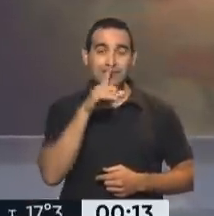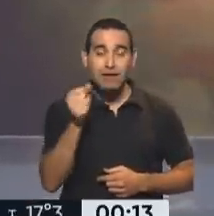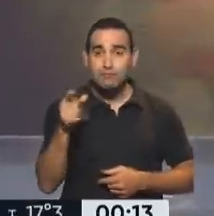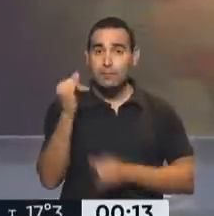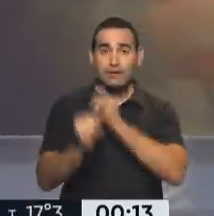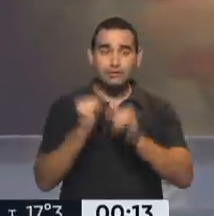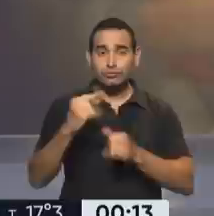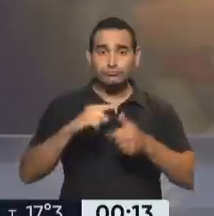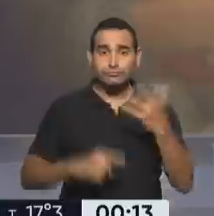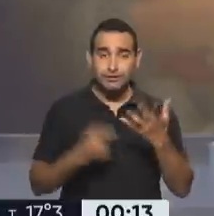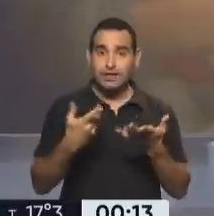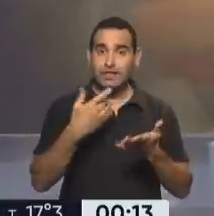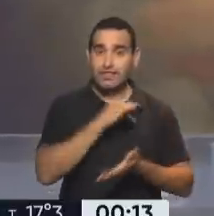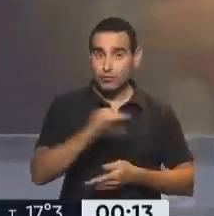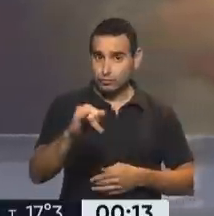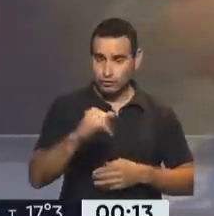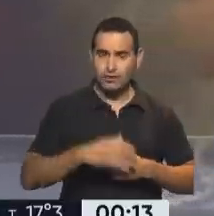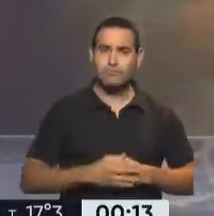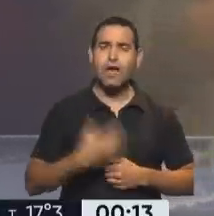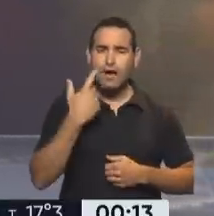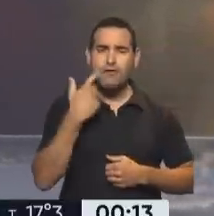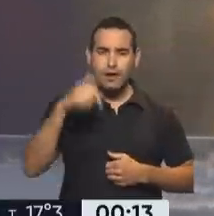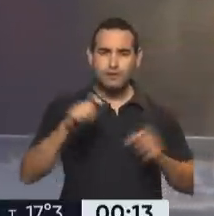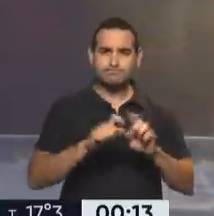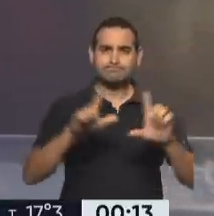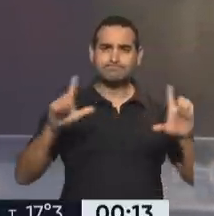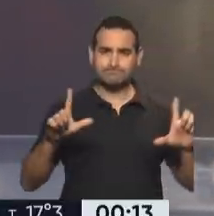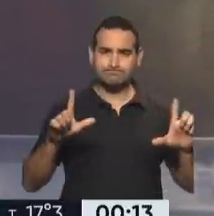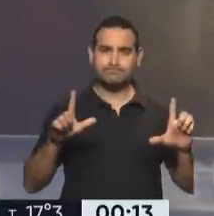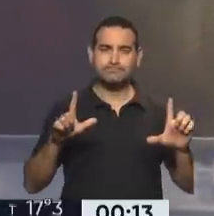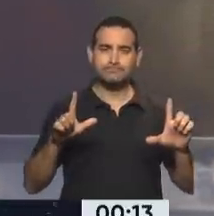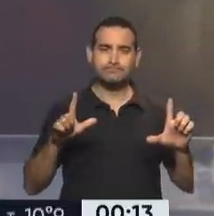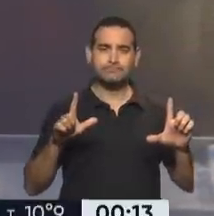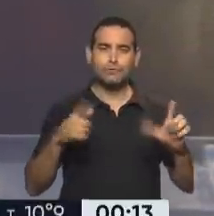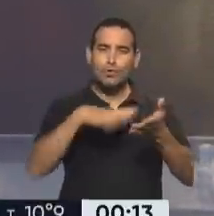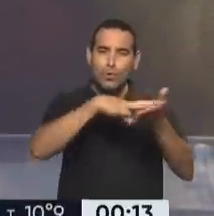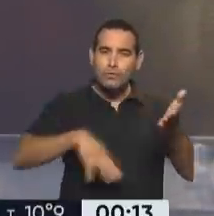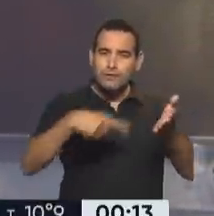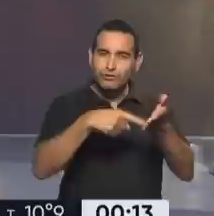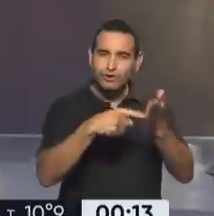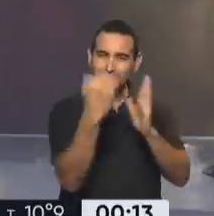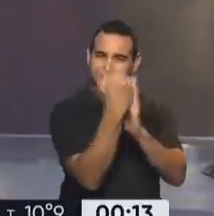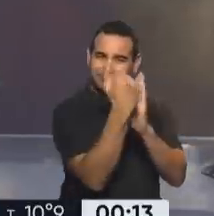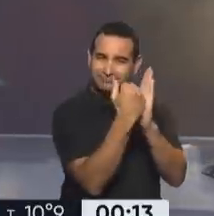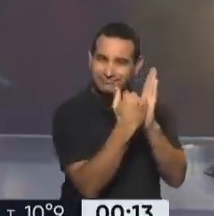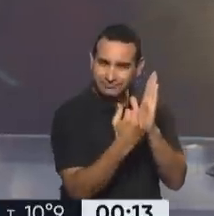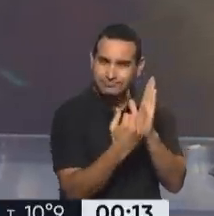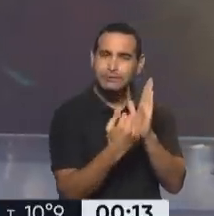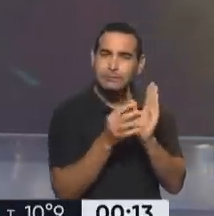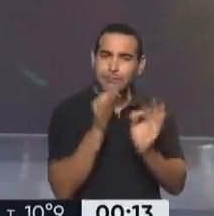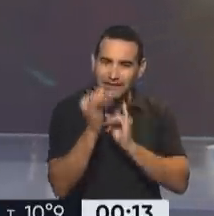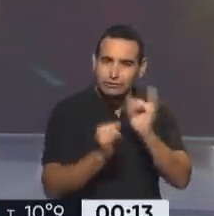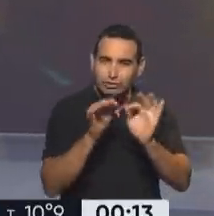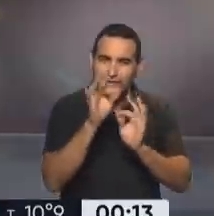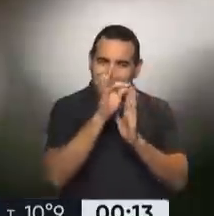es la denuncia, pero vamos a ver ahora en pantalla completamente el documento con el cual se detalló cuáles